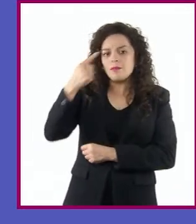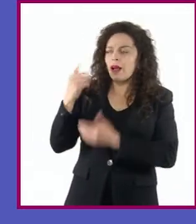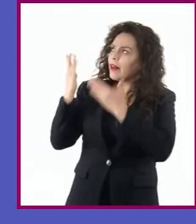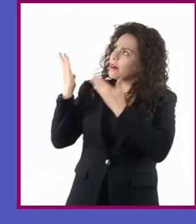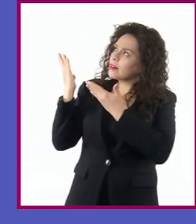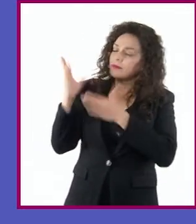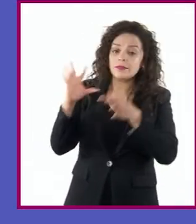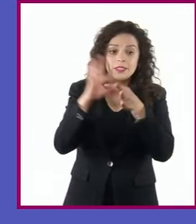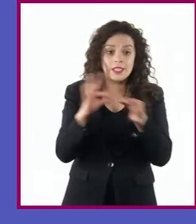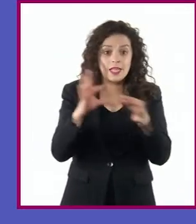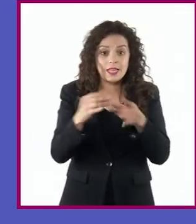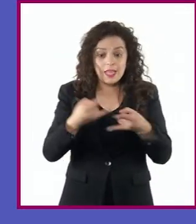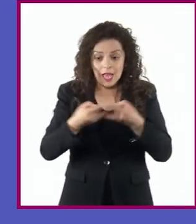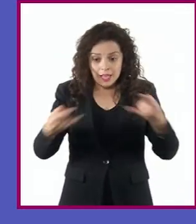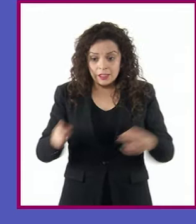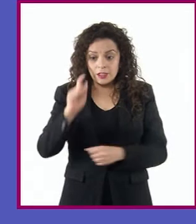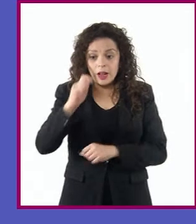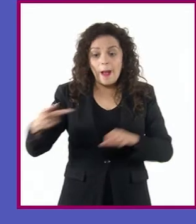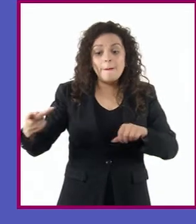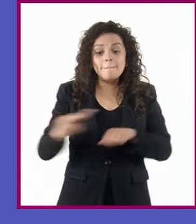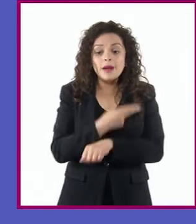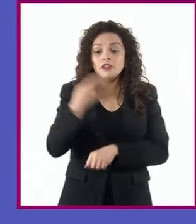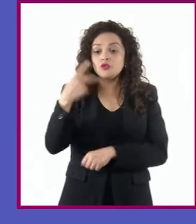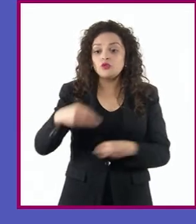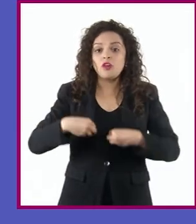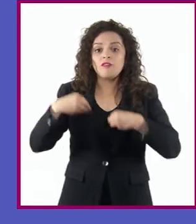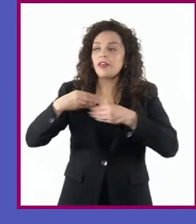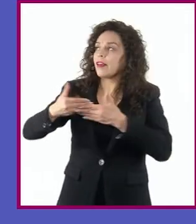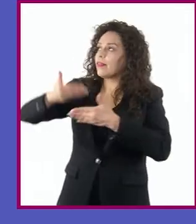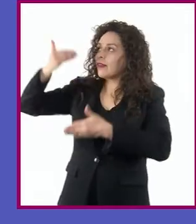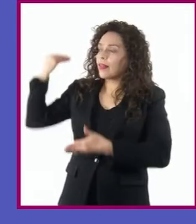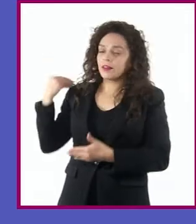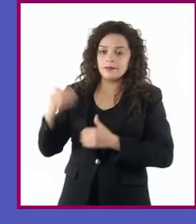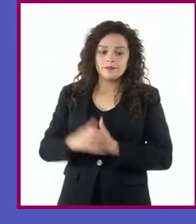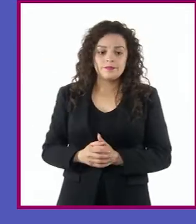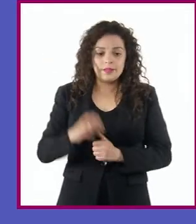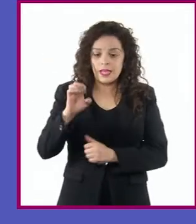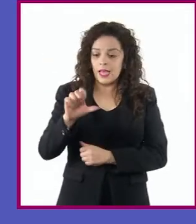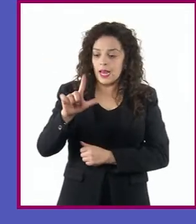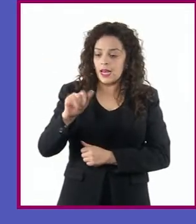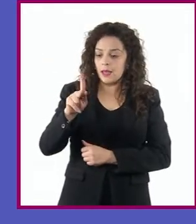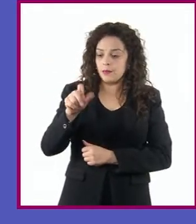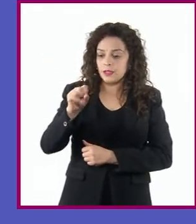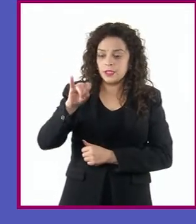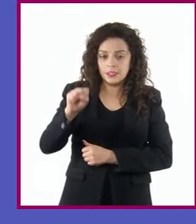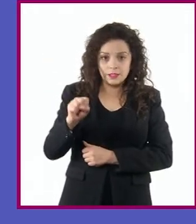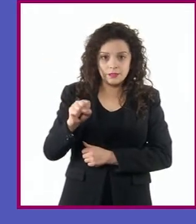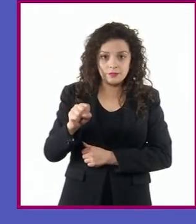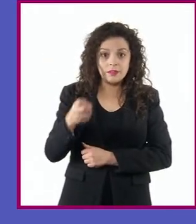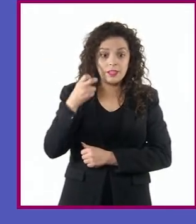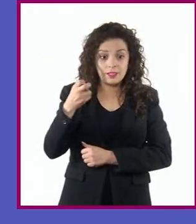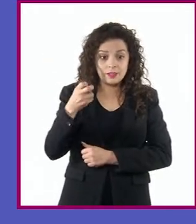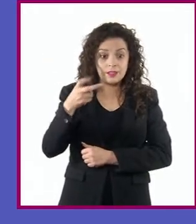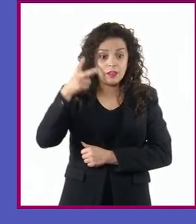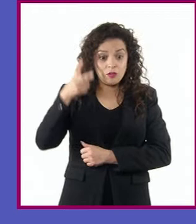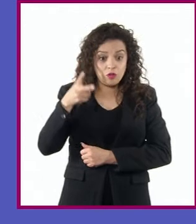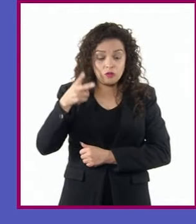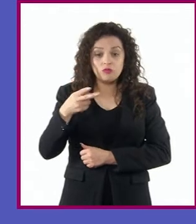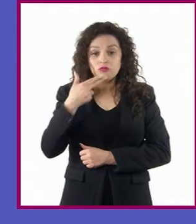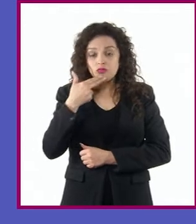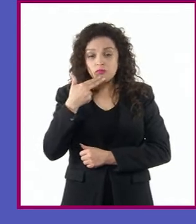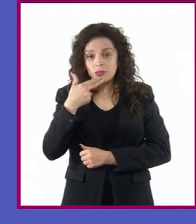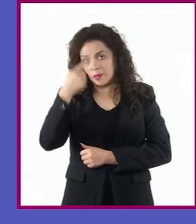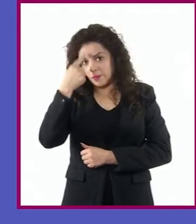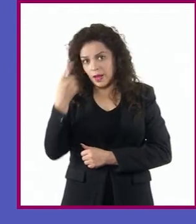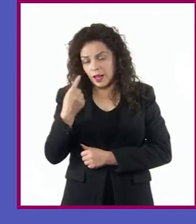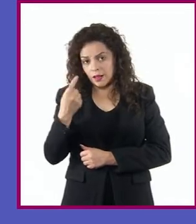se encuentran en el pasado de los personajes. Con el uso de la elipsis, el flashback y el flash forward, las obras no